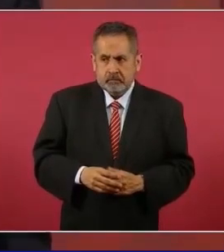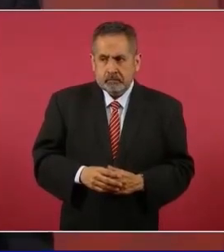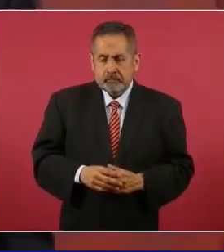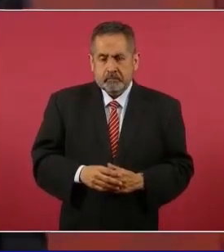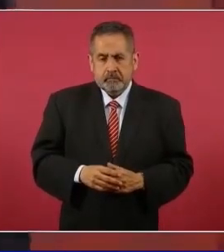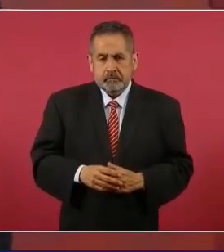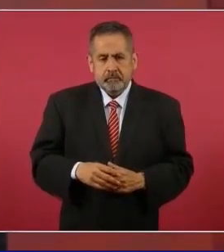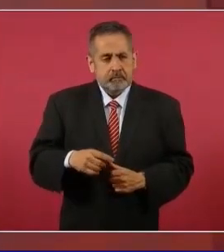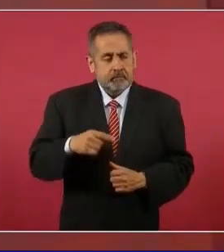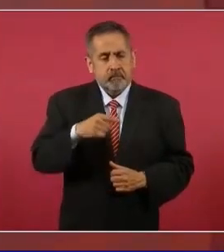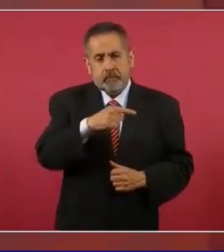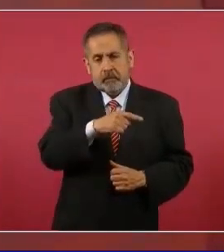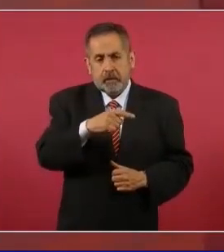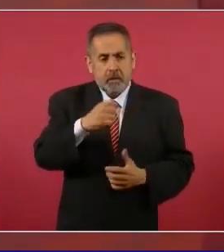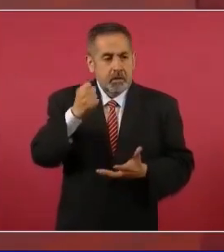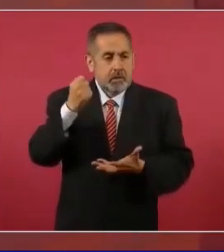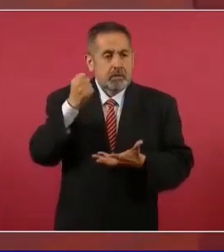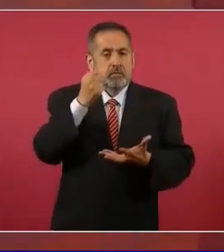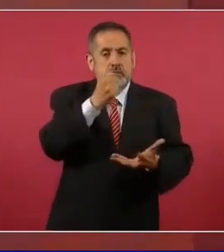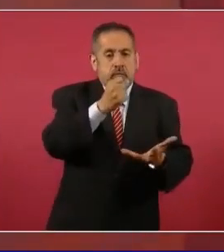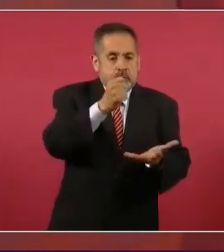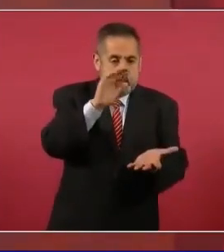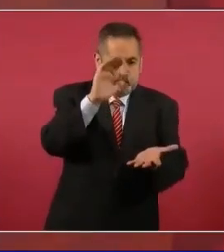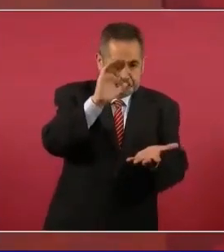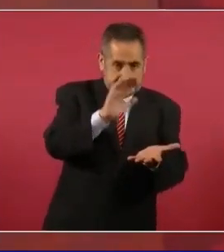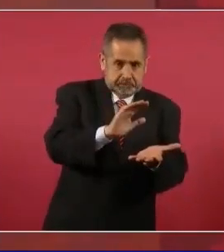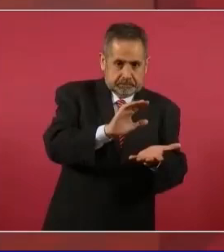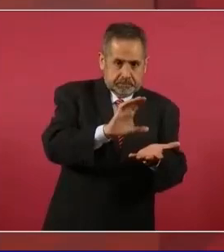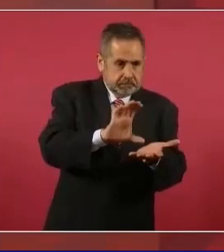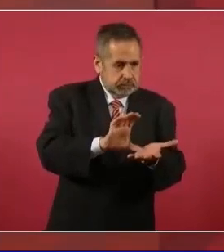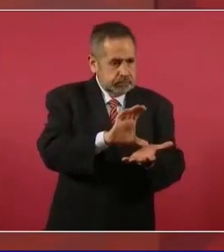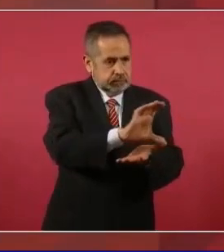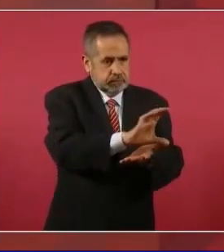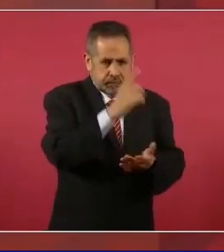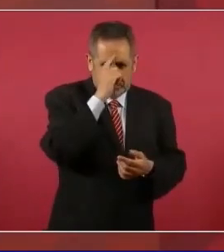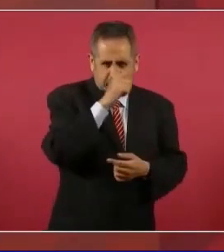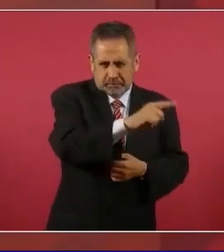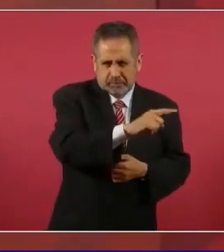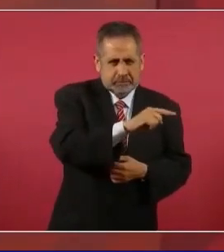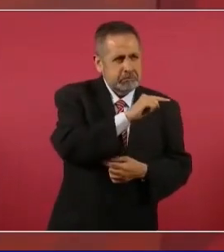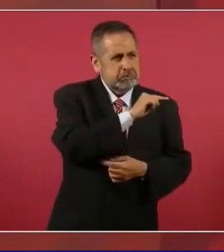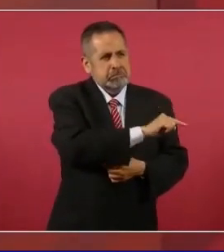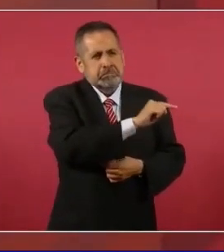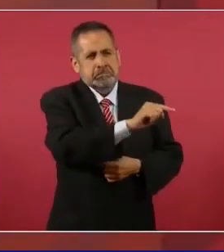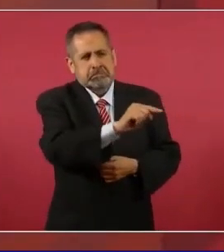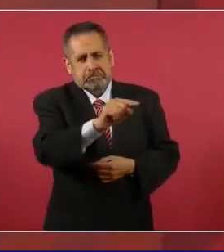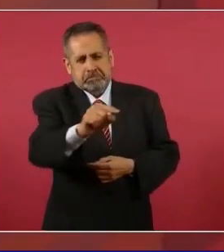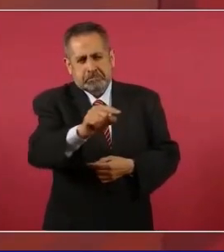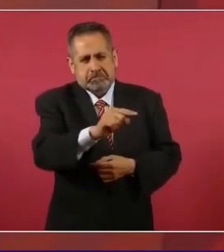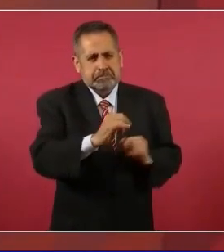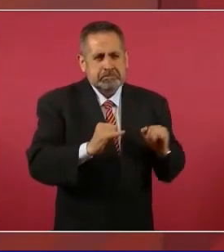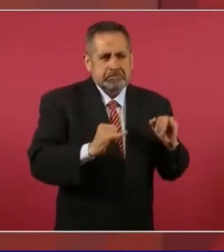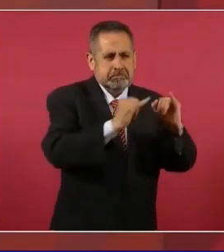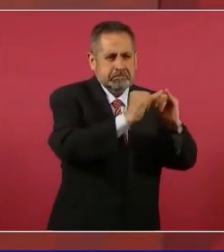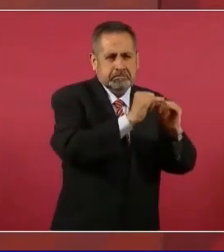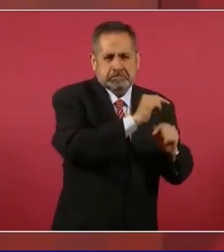disminuya el presupuesto destinado a aparatos